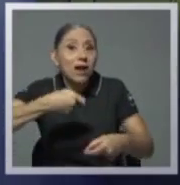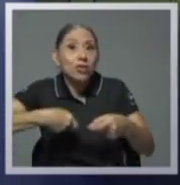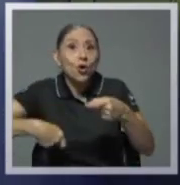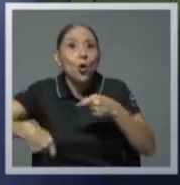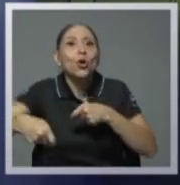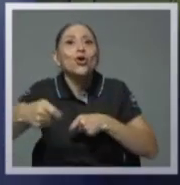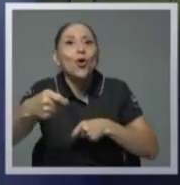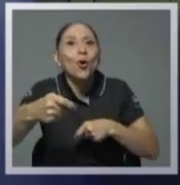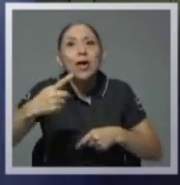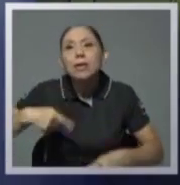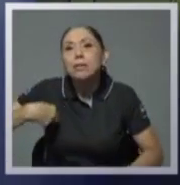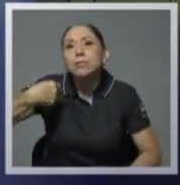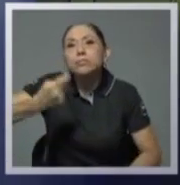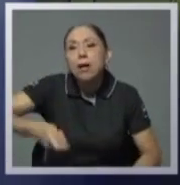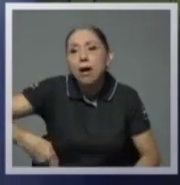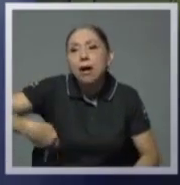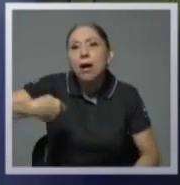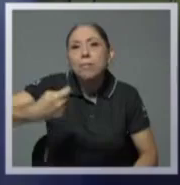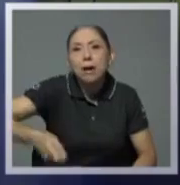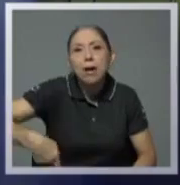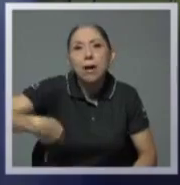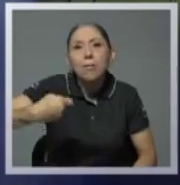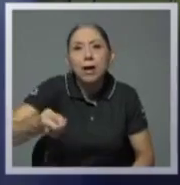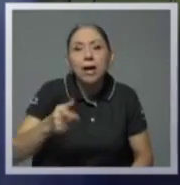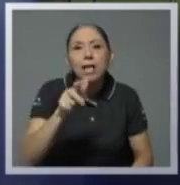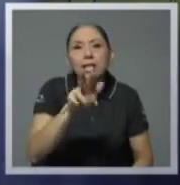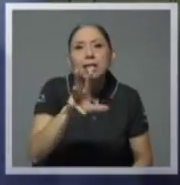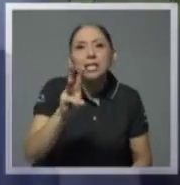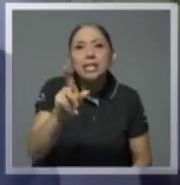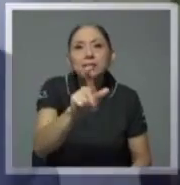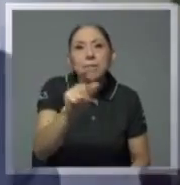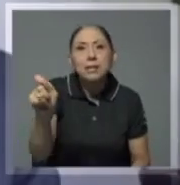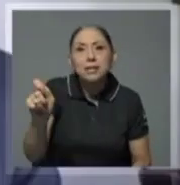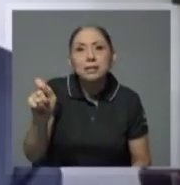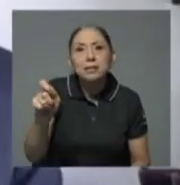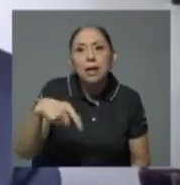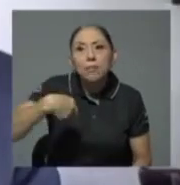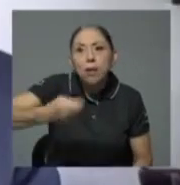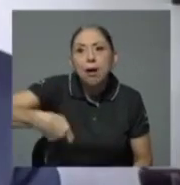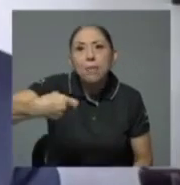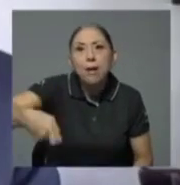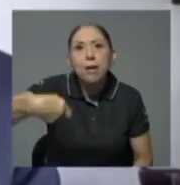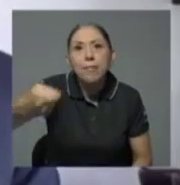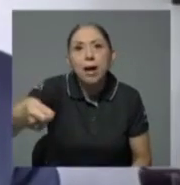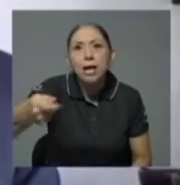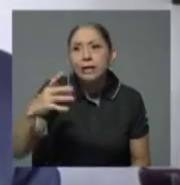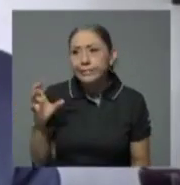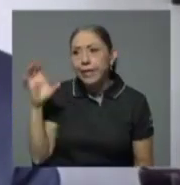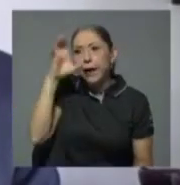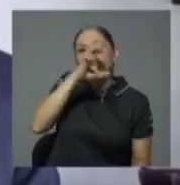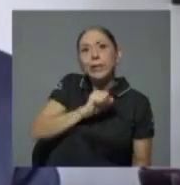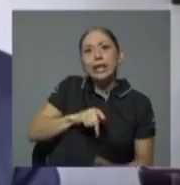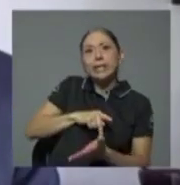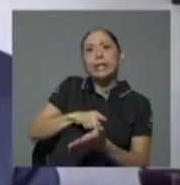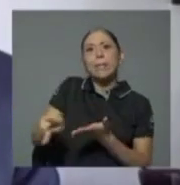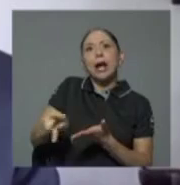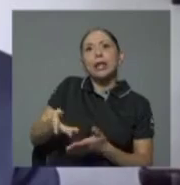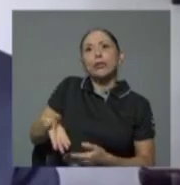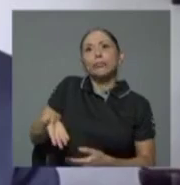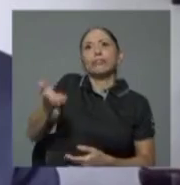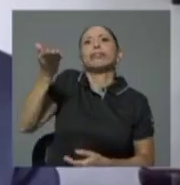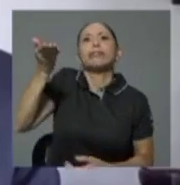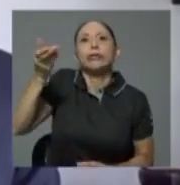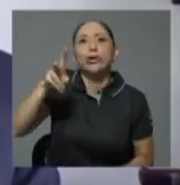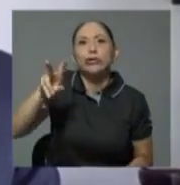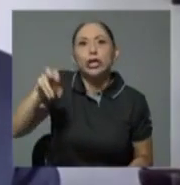60 meses, con el valor presente, para darse cuenta que está pagando una tasa del 100%, del 120%, nada más lo que